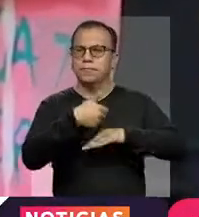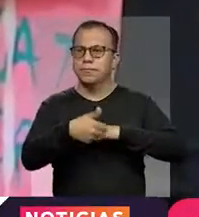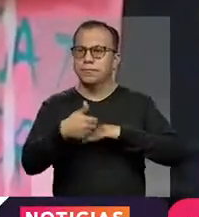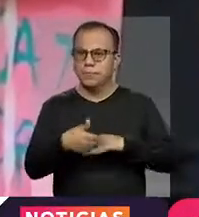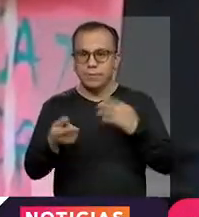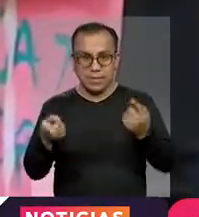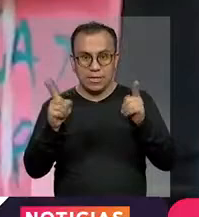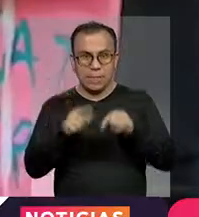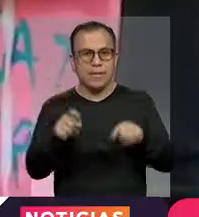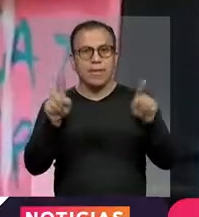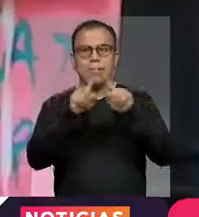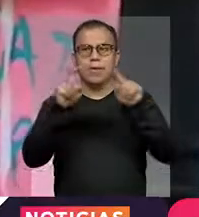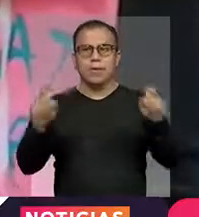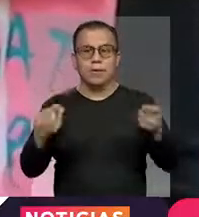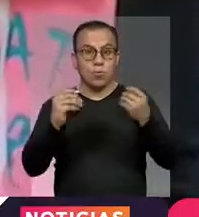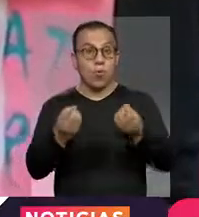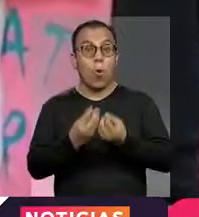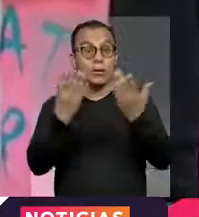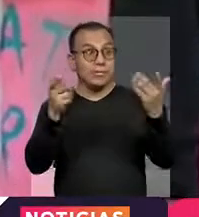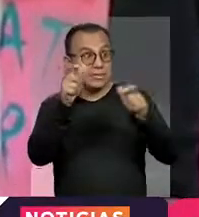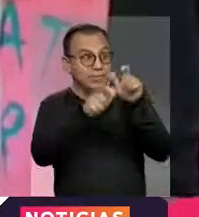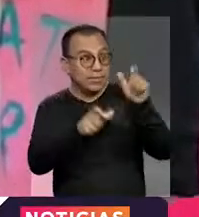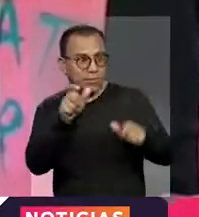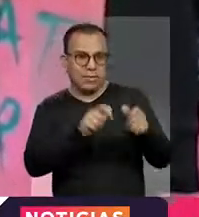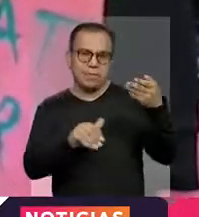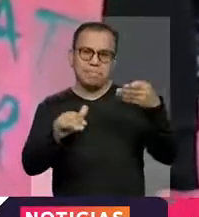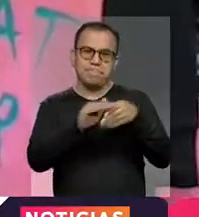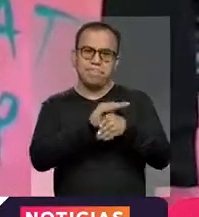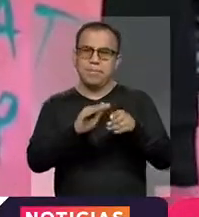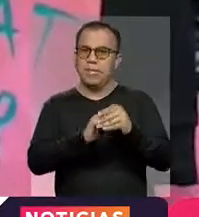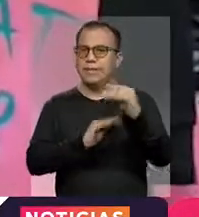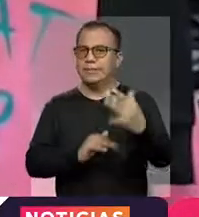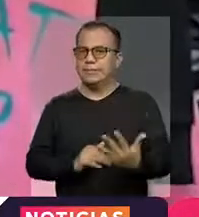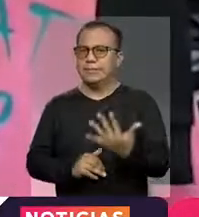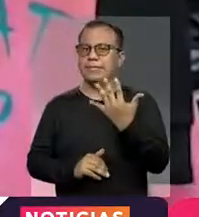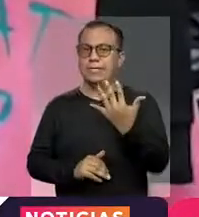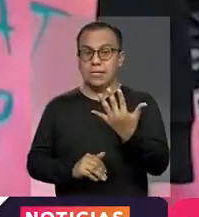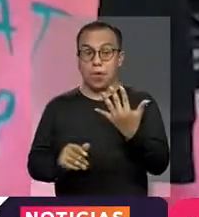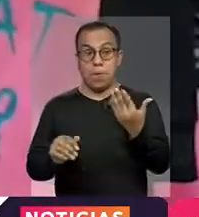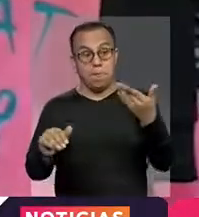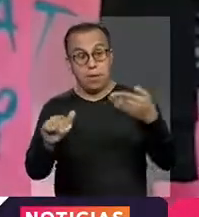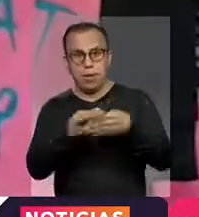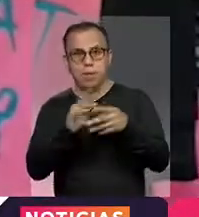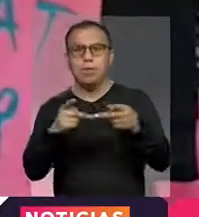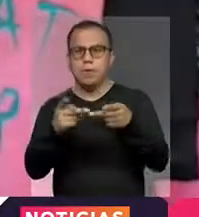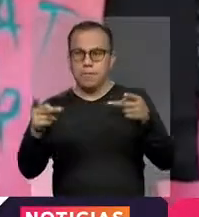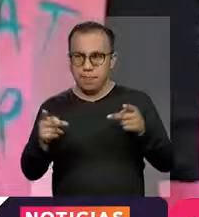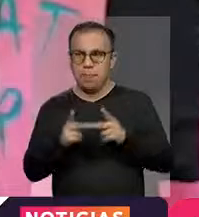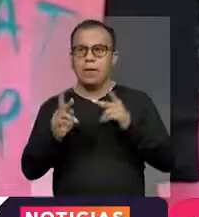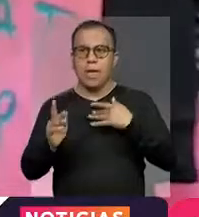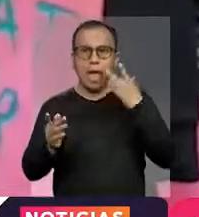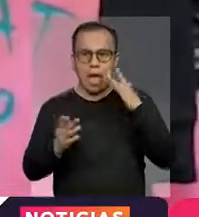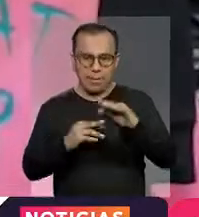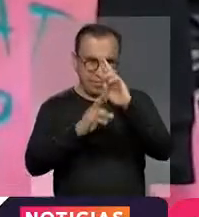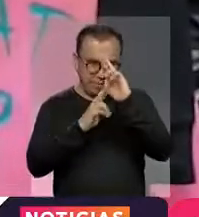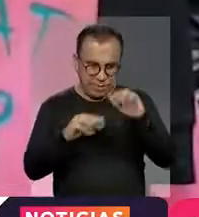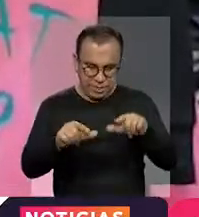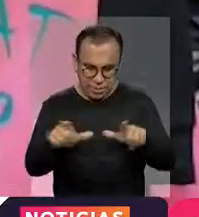estado también muy pendientes en cuanto al aforo de máximo 5 personas. Hacemos respetar el puntico que tenemos ahí